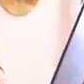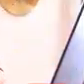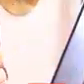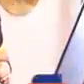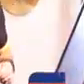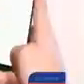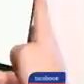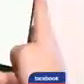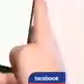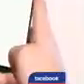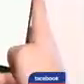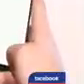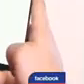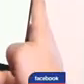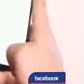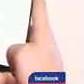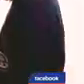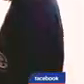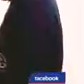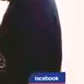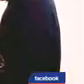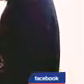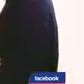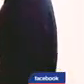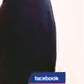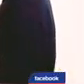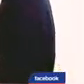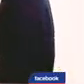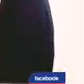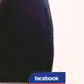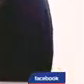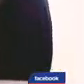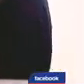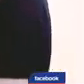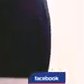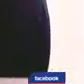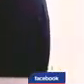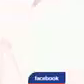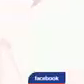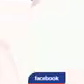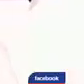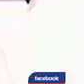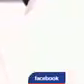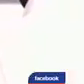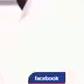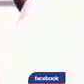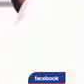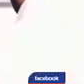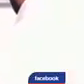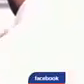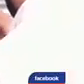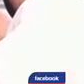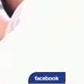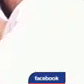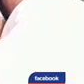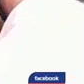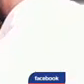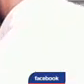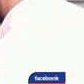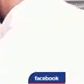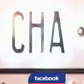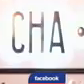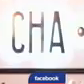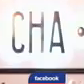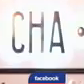Medrano, gerente de restaurante Chachachá, nos comentó los beneficios con los que cuenta la aplicación BIS que ayudan para el crecimiento de los